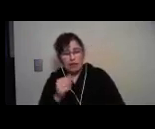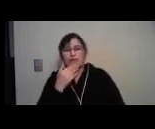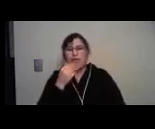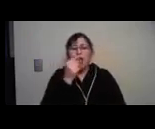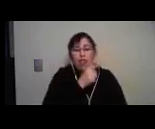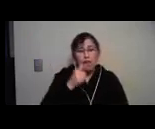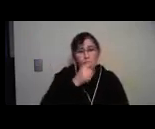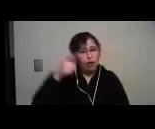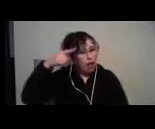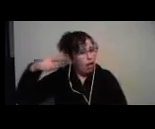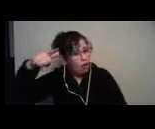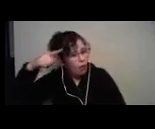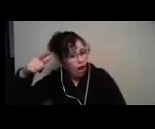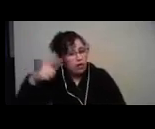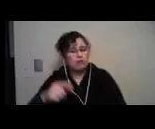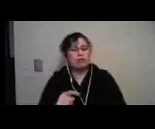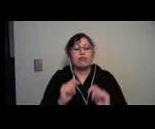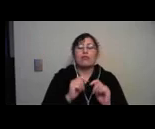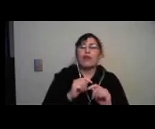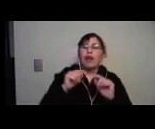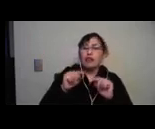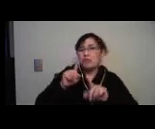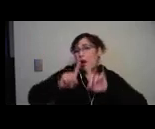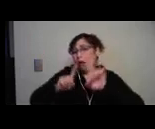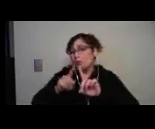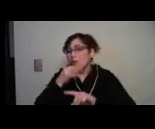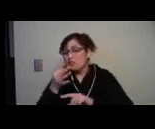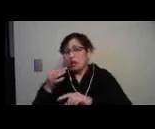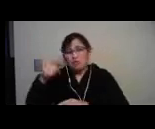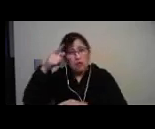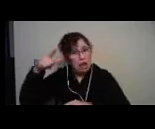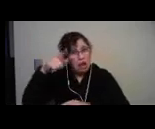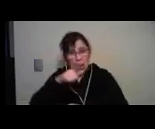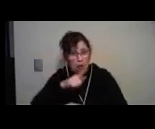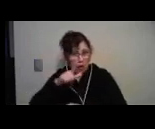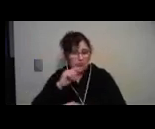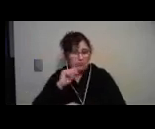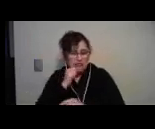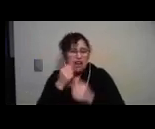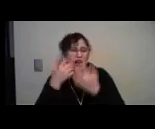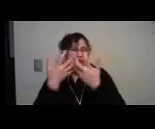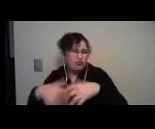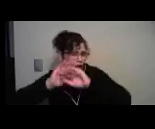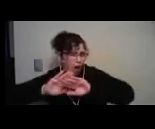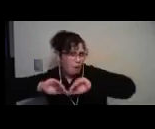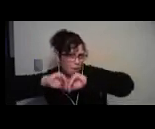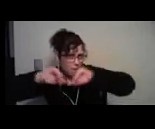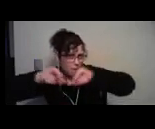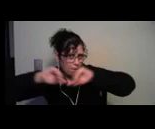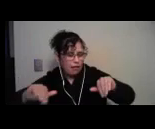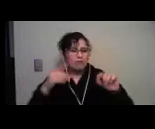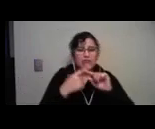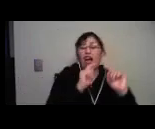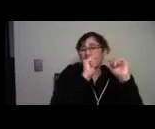autores hablan del lenguaje como una función independiente, ya, y habilidades visoespaciales, ya. Algunas de